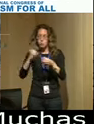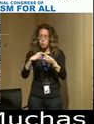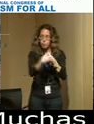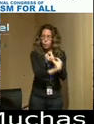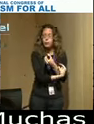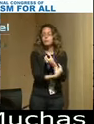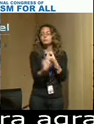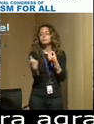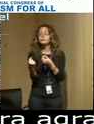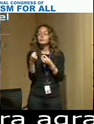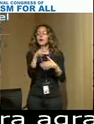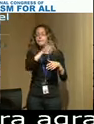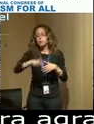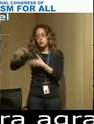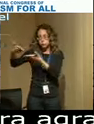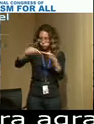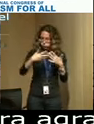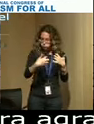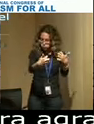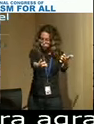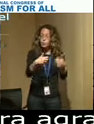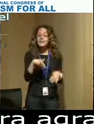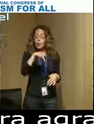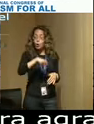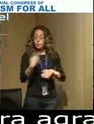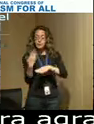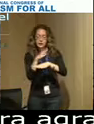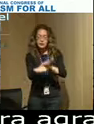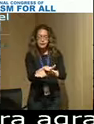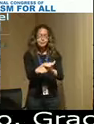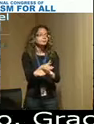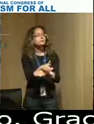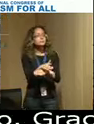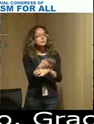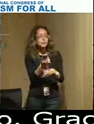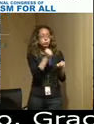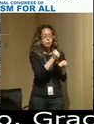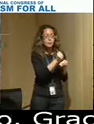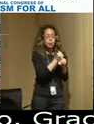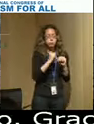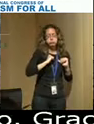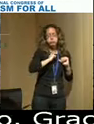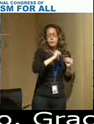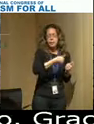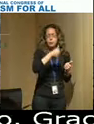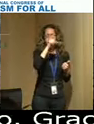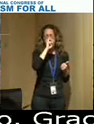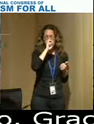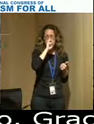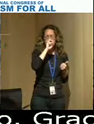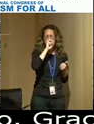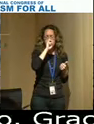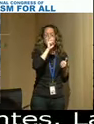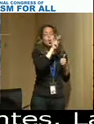asistentes. Esta presentación que voy a hacer hoy es una continuación de un trabajo que empezamos en el año